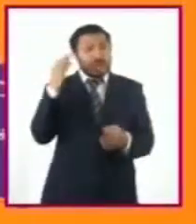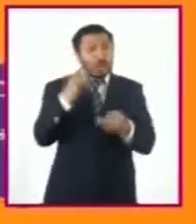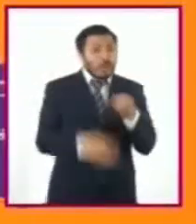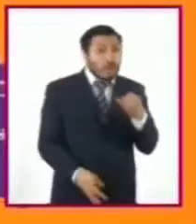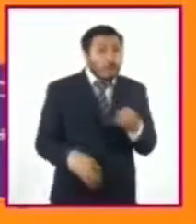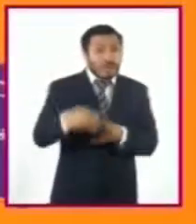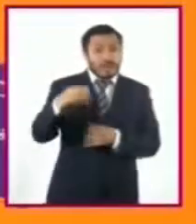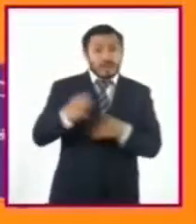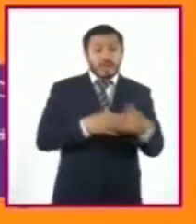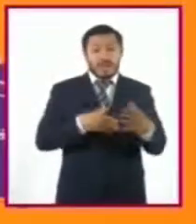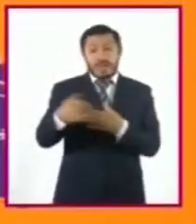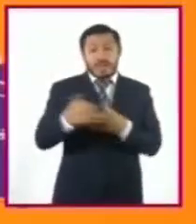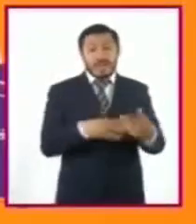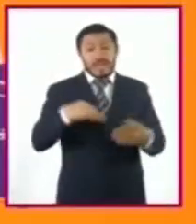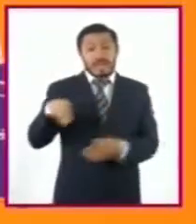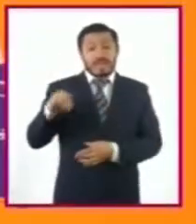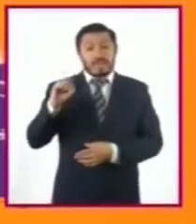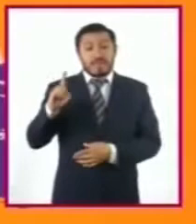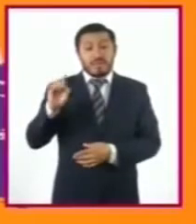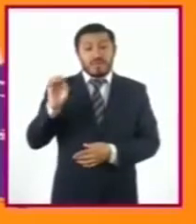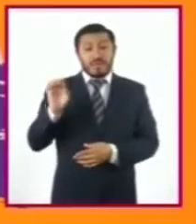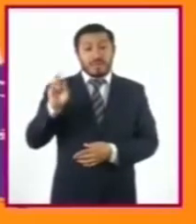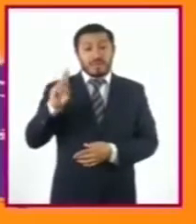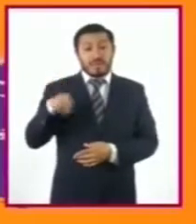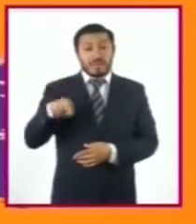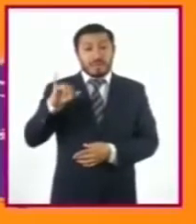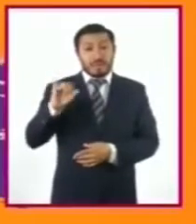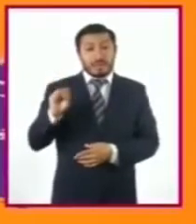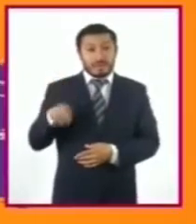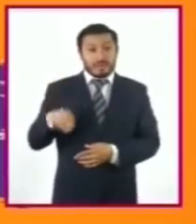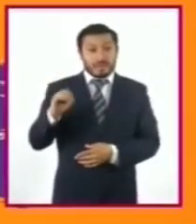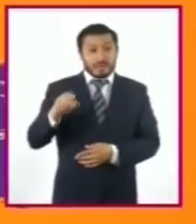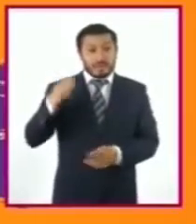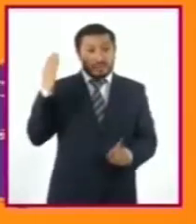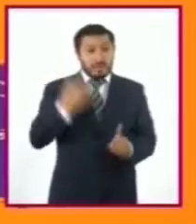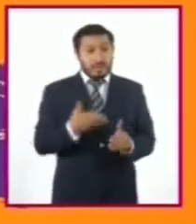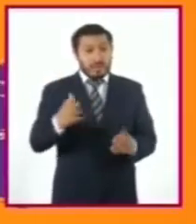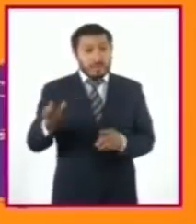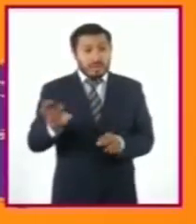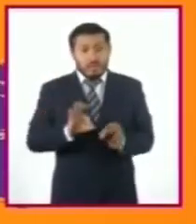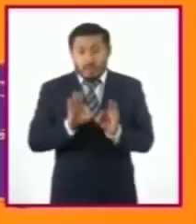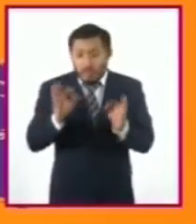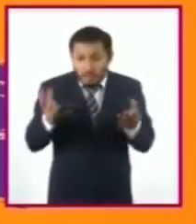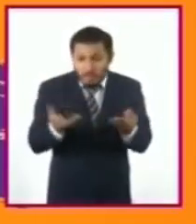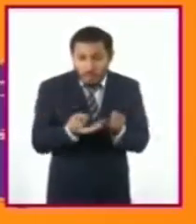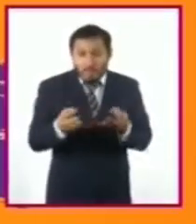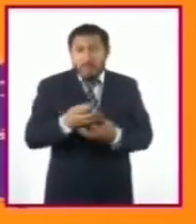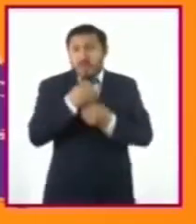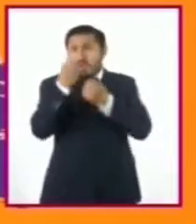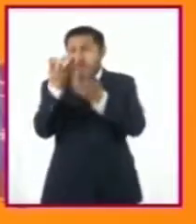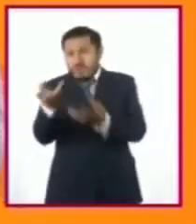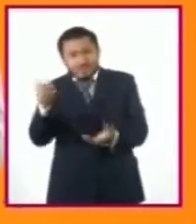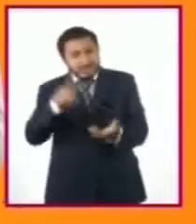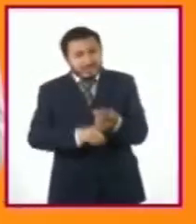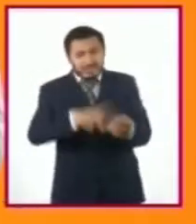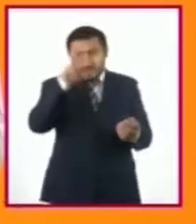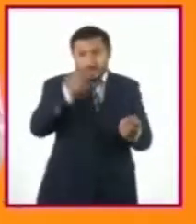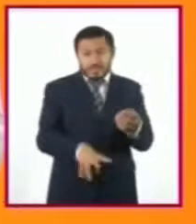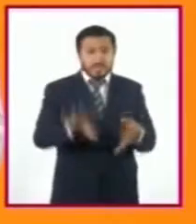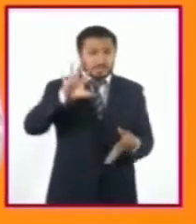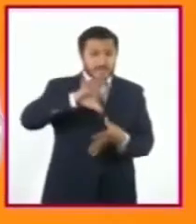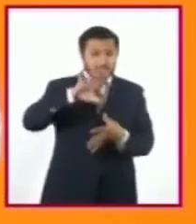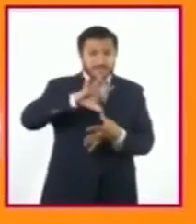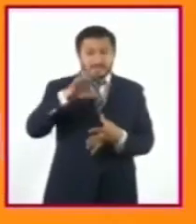modernismo. Este movimiento buscaba una forma de expresión que reflejara la realidad en Latinoamérica y se alejara de